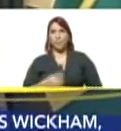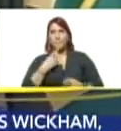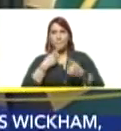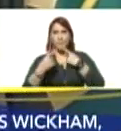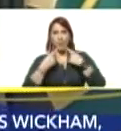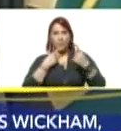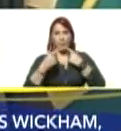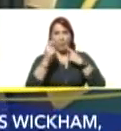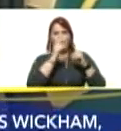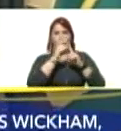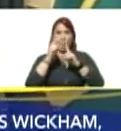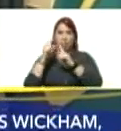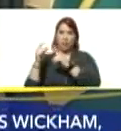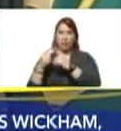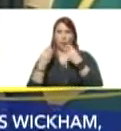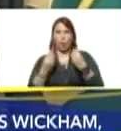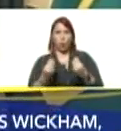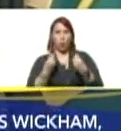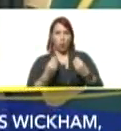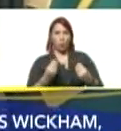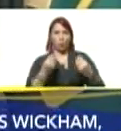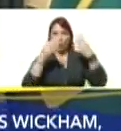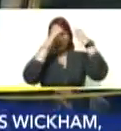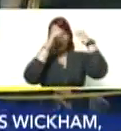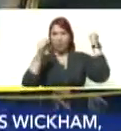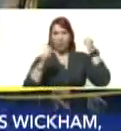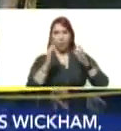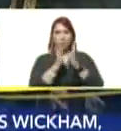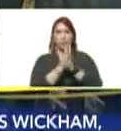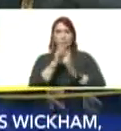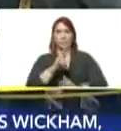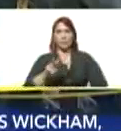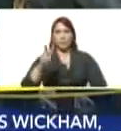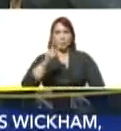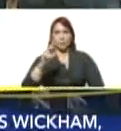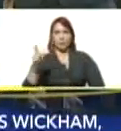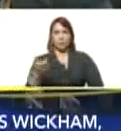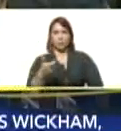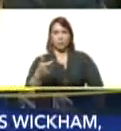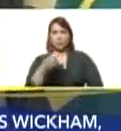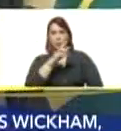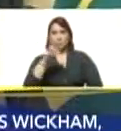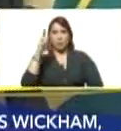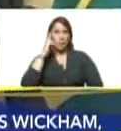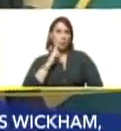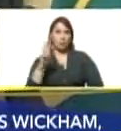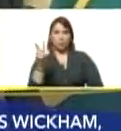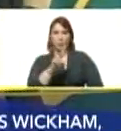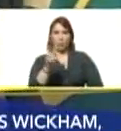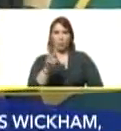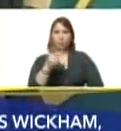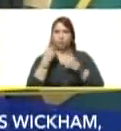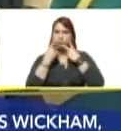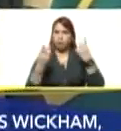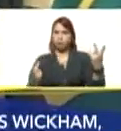como embajador de San Vicente y las Granadinas en la República Bolivariana de Venezuela. Es el mensaje que recojo